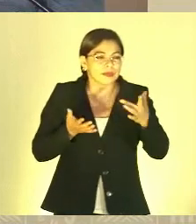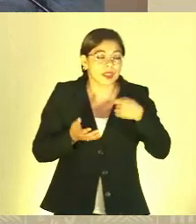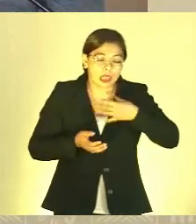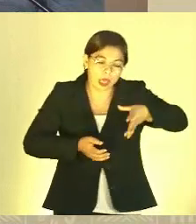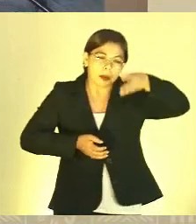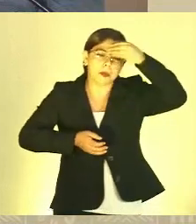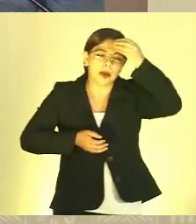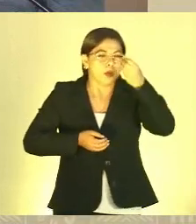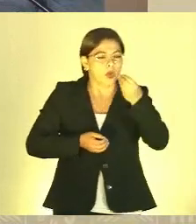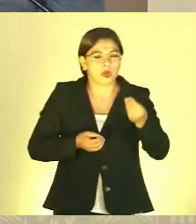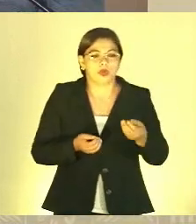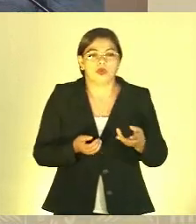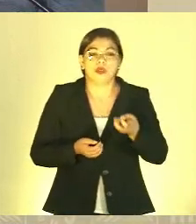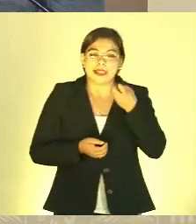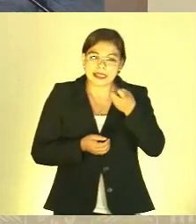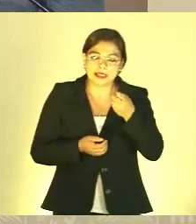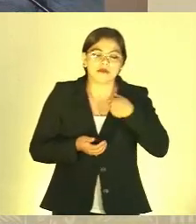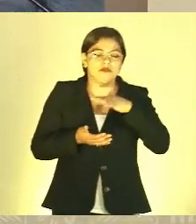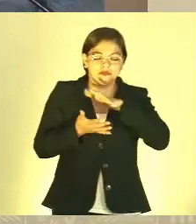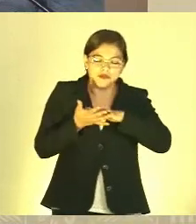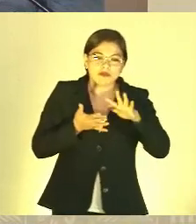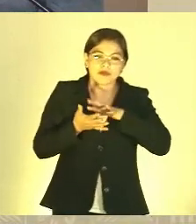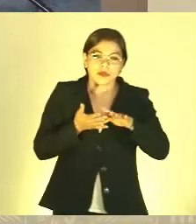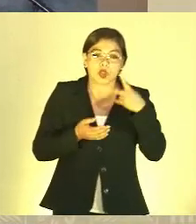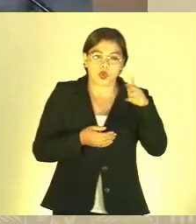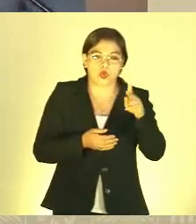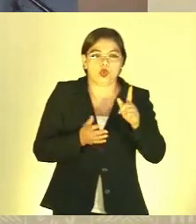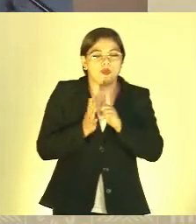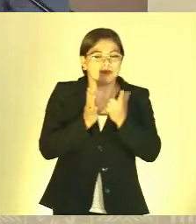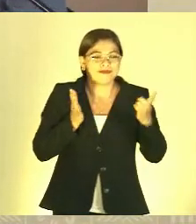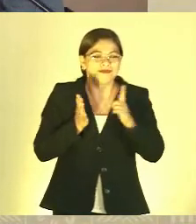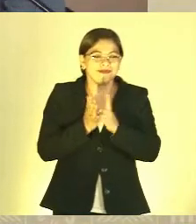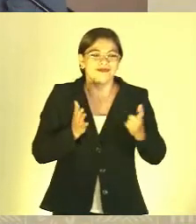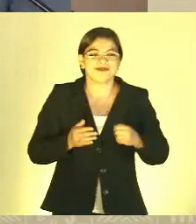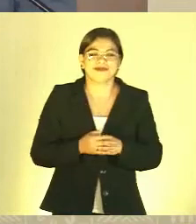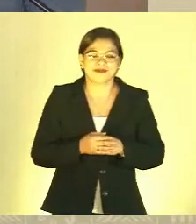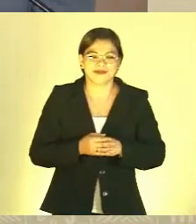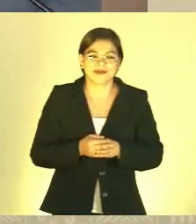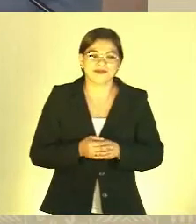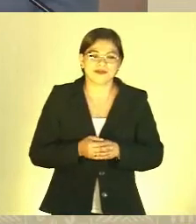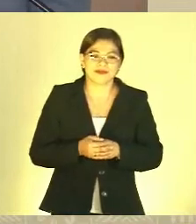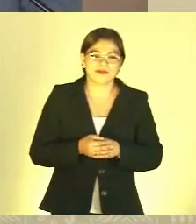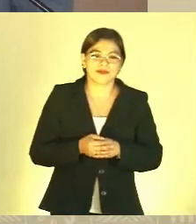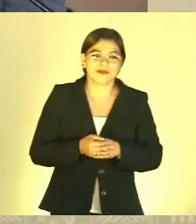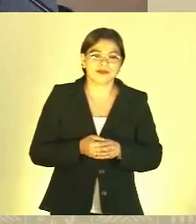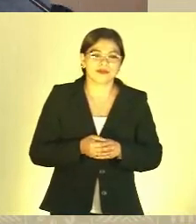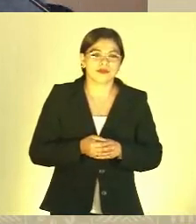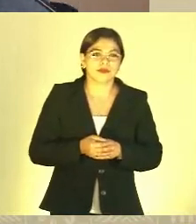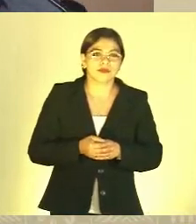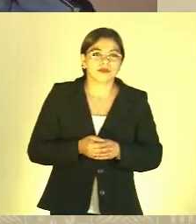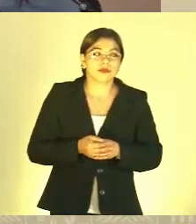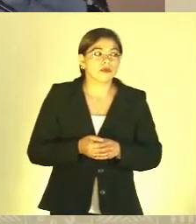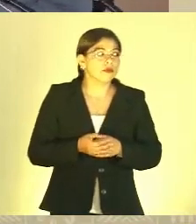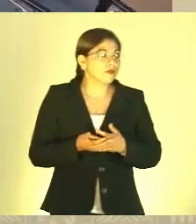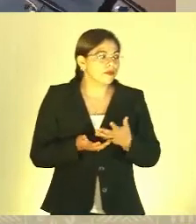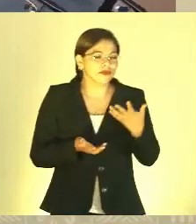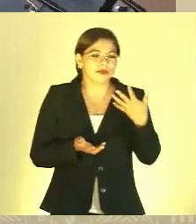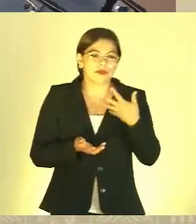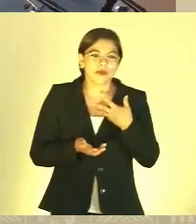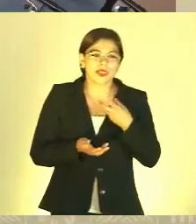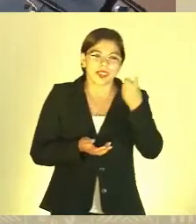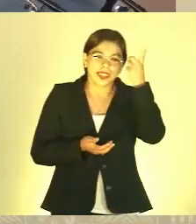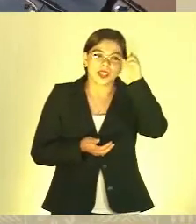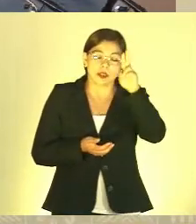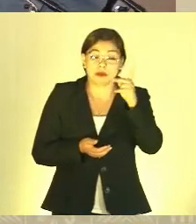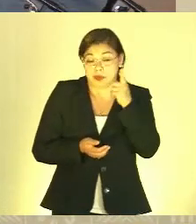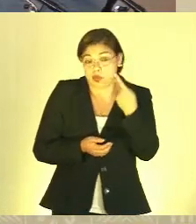Aprendí muchísimo, Bruno, leyendo tu novela, además de divertirme enormemente. No quiero que se espanten con toda